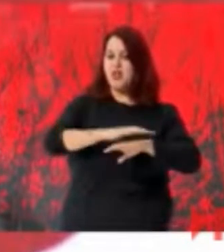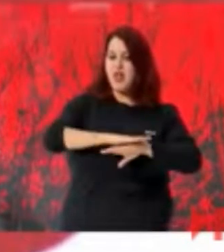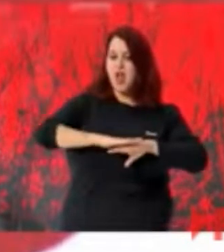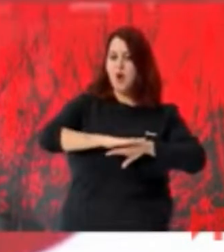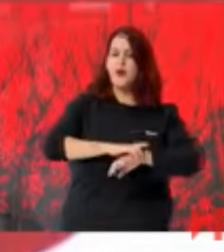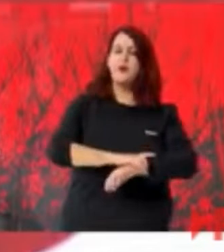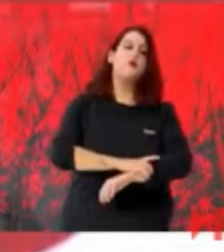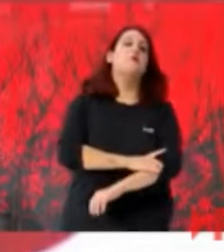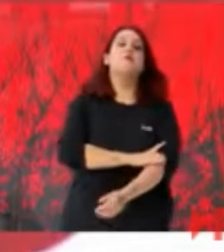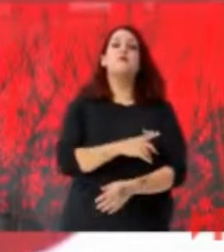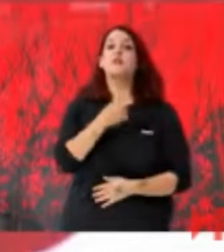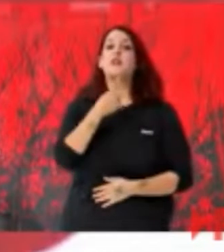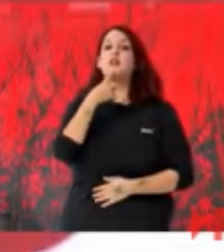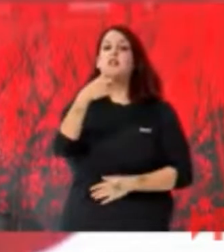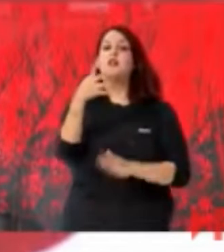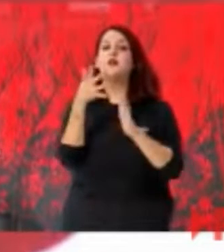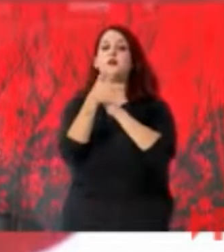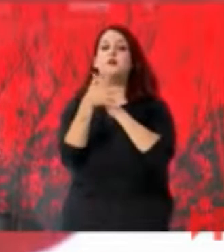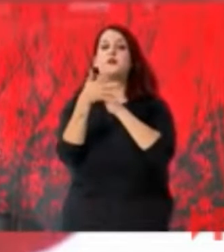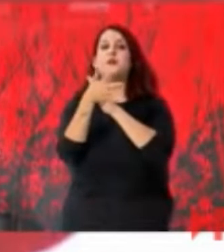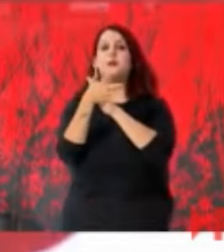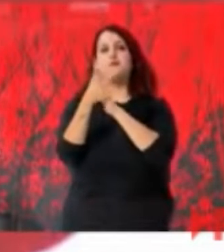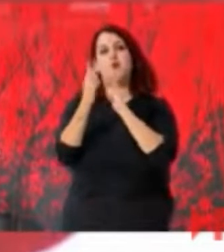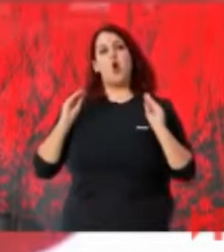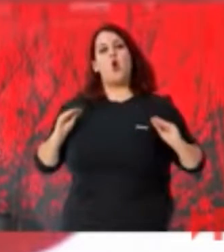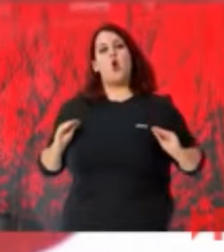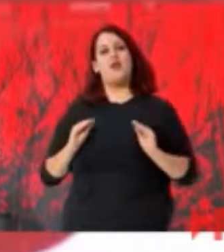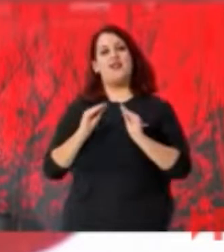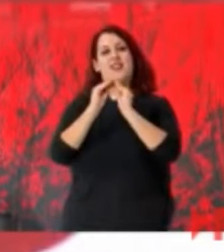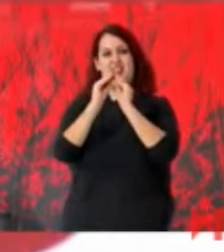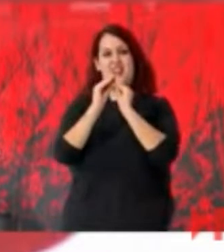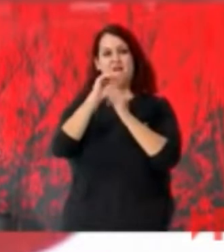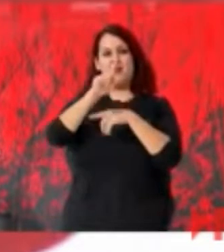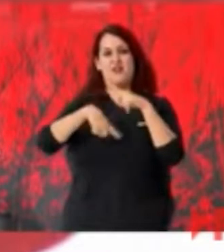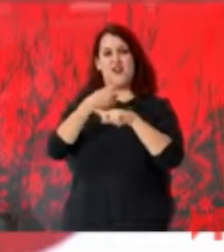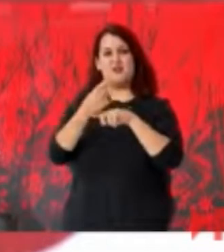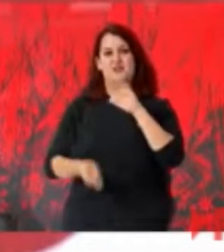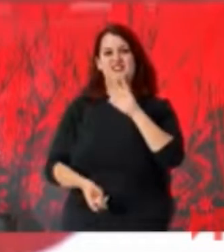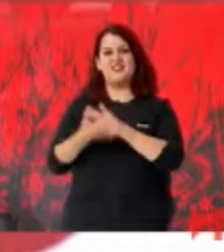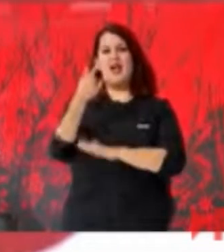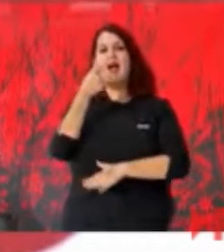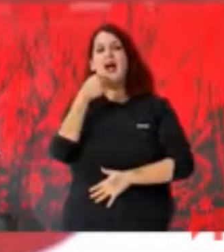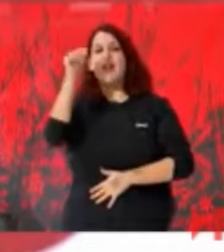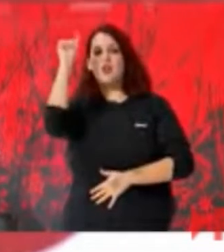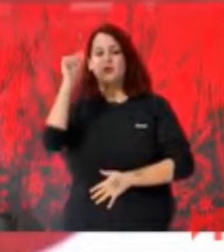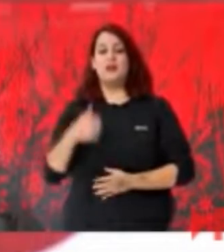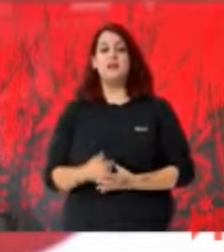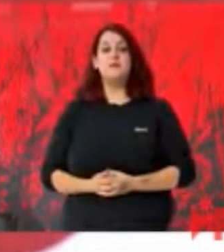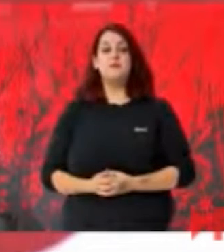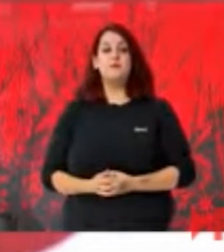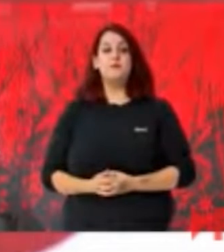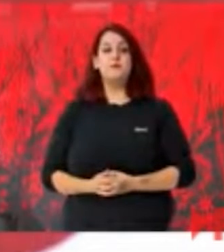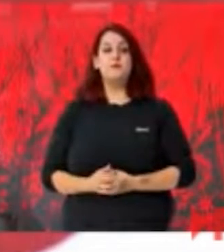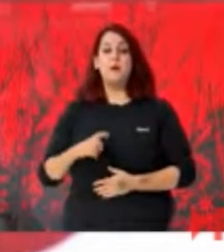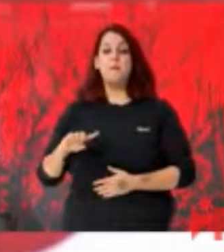debo deciros algo, son pequeñas confidencias, pero que se conviertan en anécdotas que pueden llevar a la categoría. Cuando hicimos las